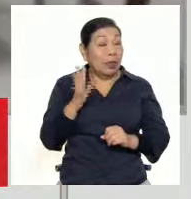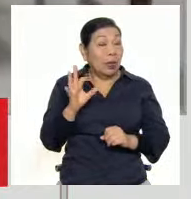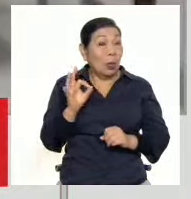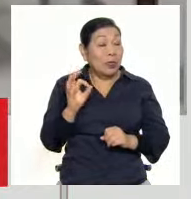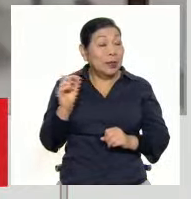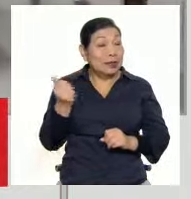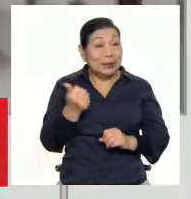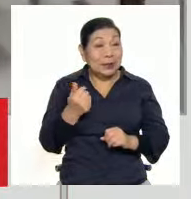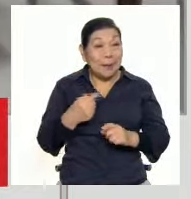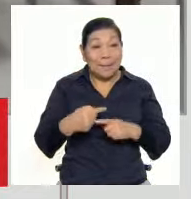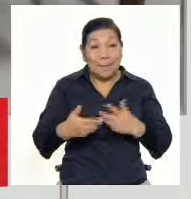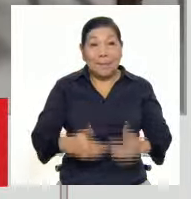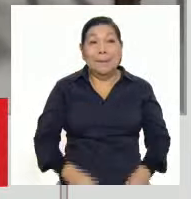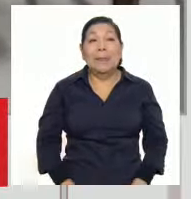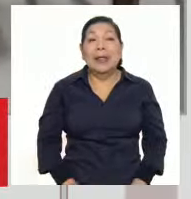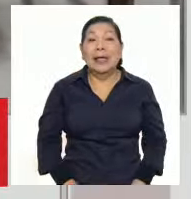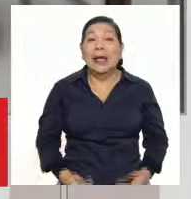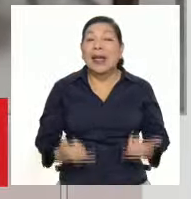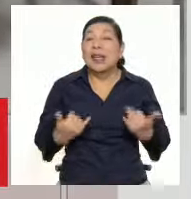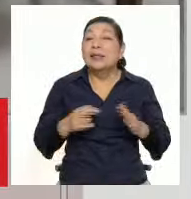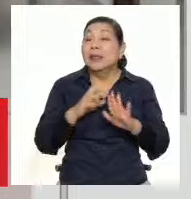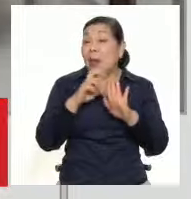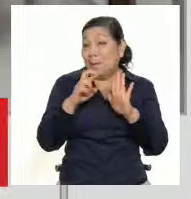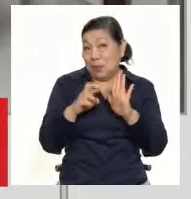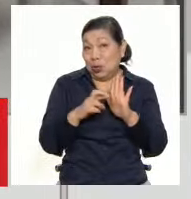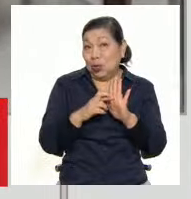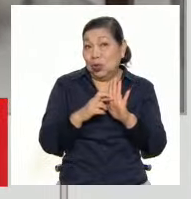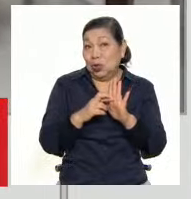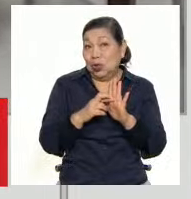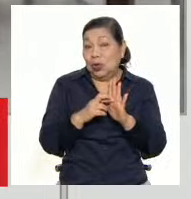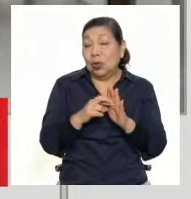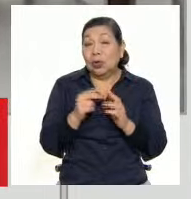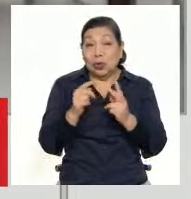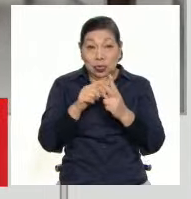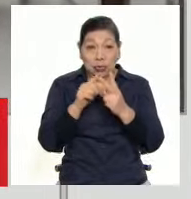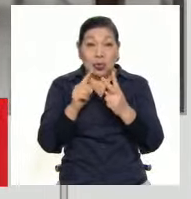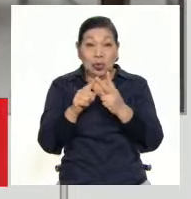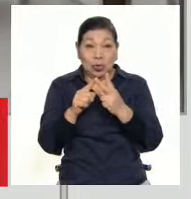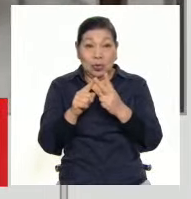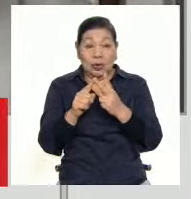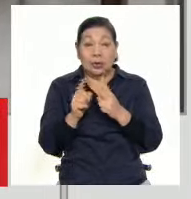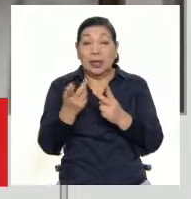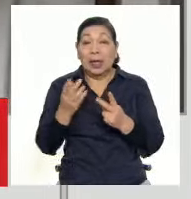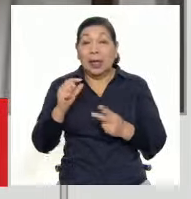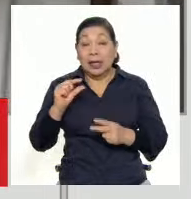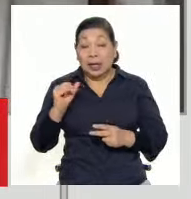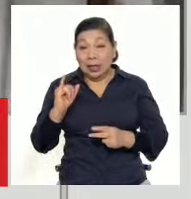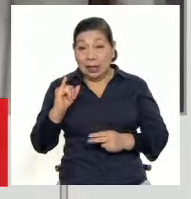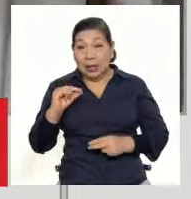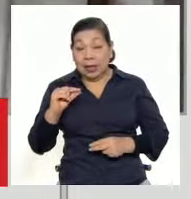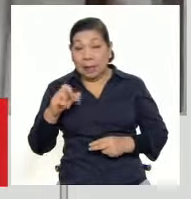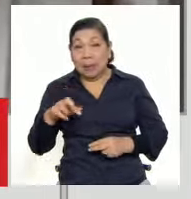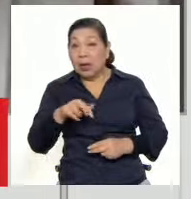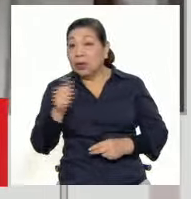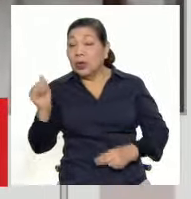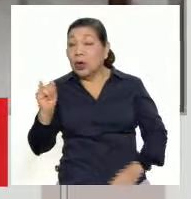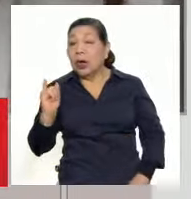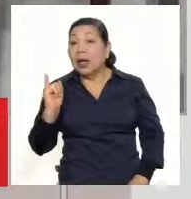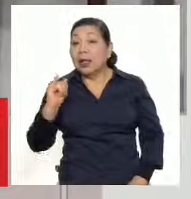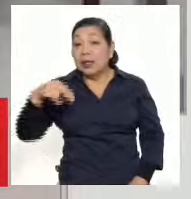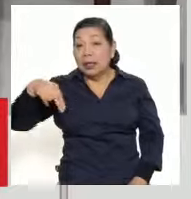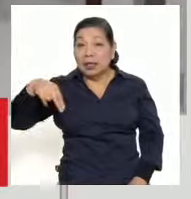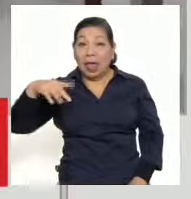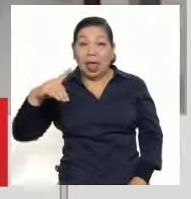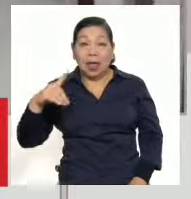50 segundos de anticipación, ¿no? Este proyecto, nosotros como son dos responsables, IGP e INDECI. Como IGP ya